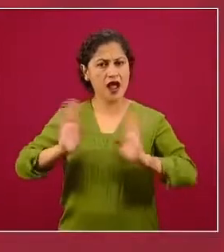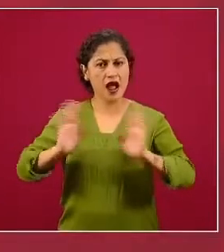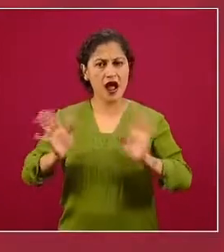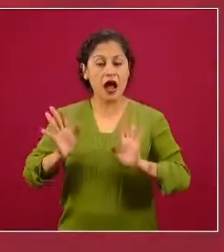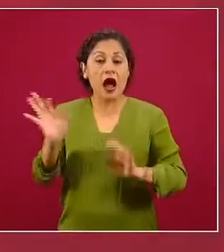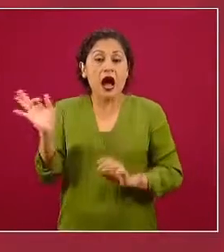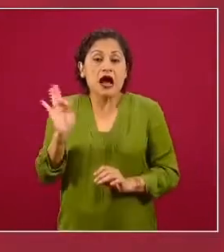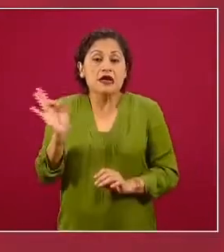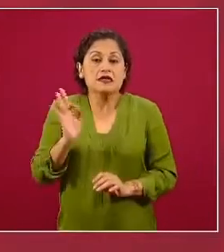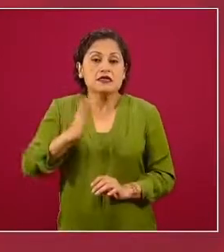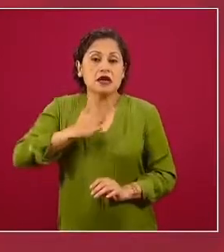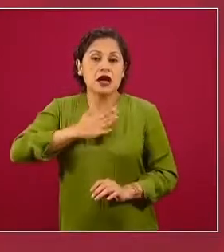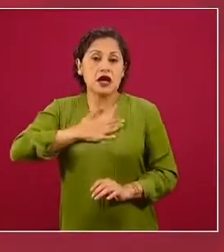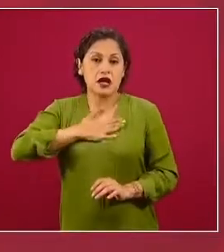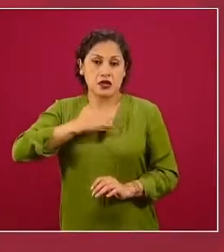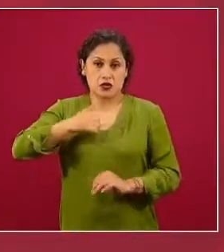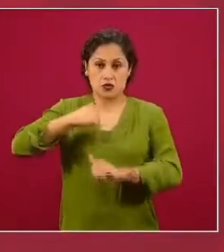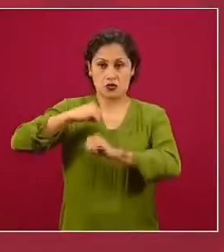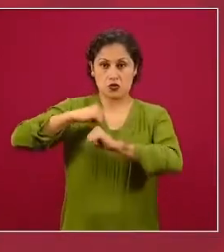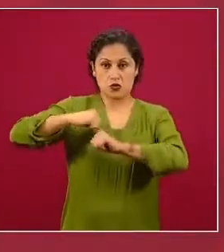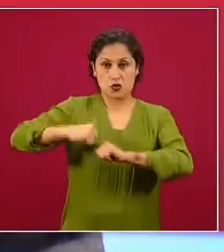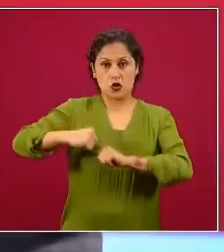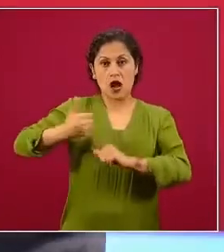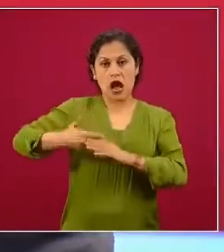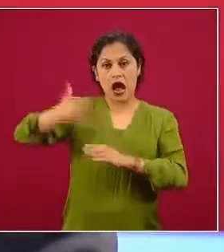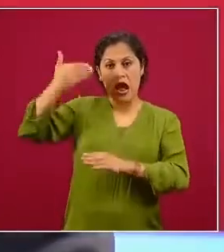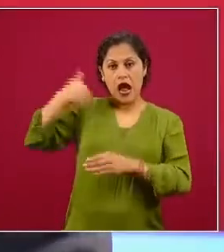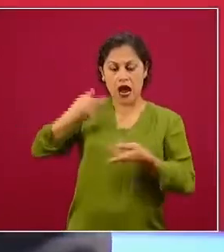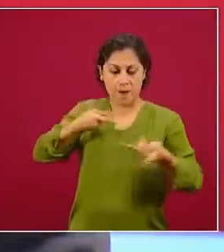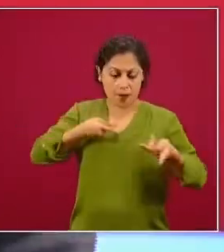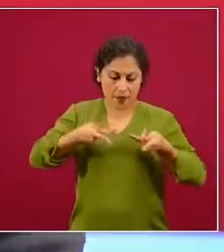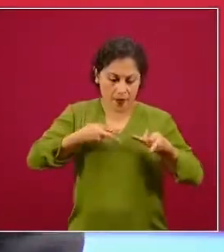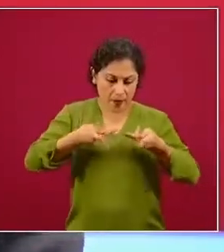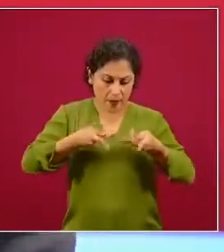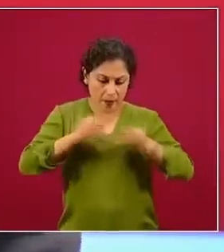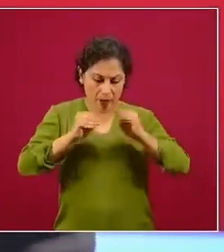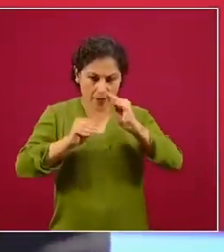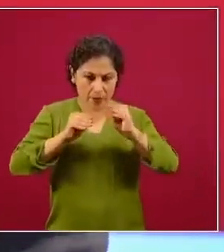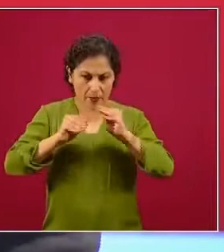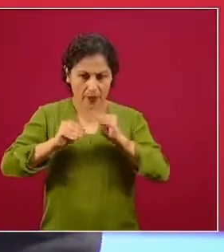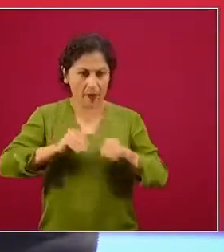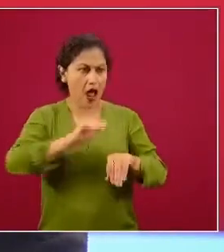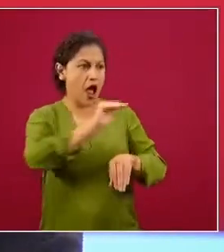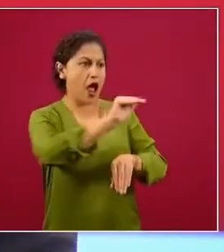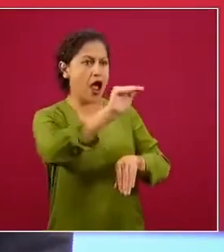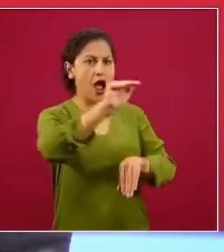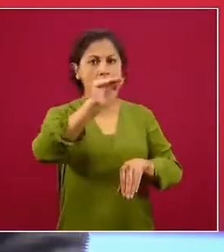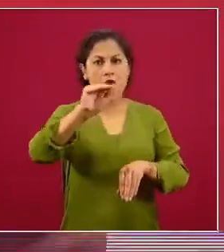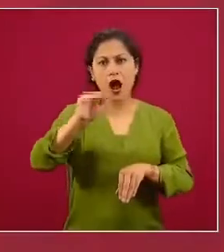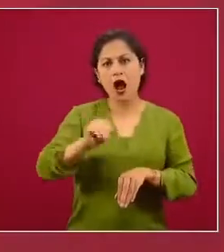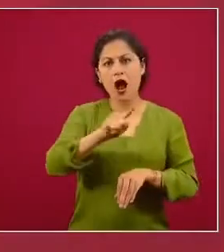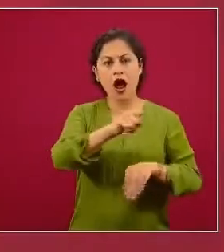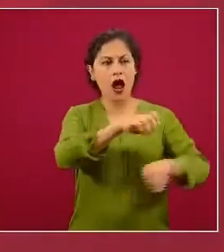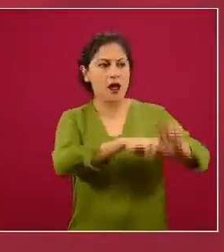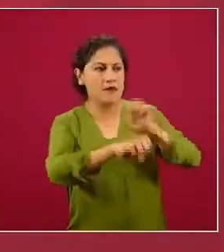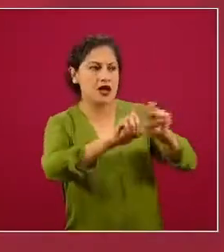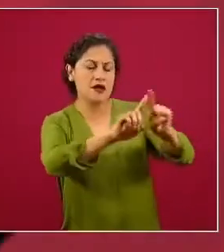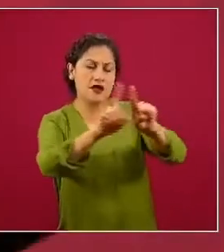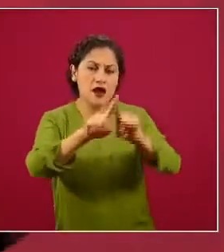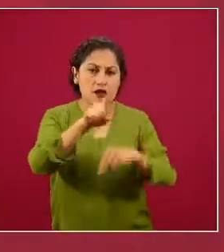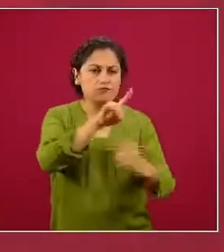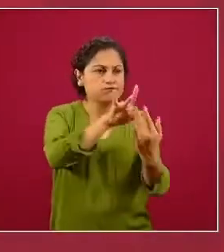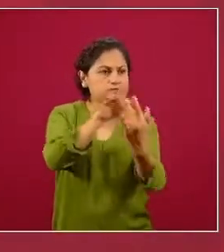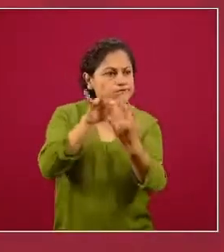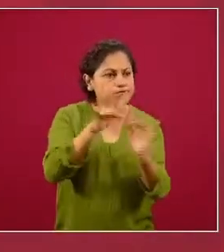sobre qué decisiones iban a tomar en su entidad federativa, quizá ya habían hecho acuerdos con los sectores económicos, por ejemplo, y tienen